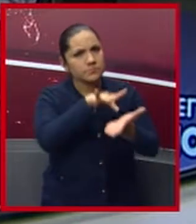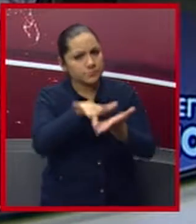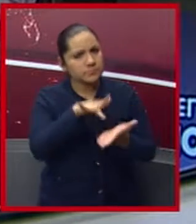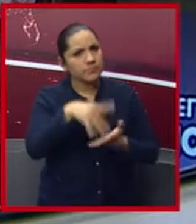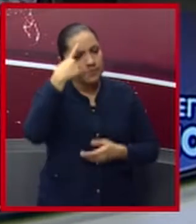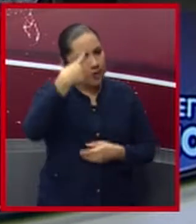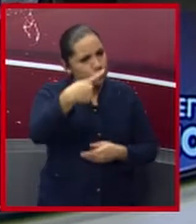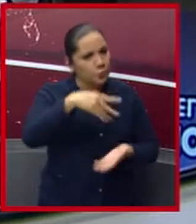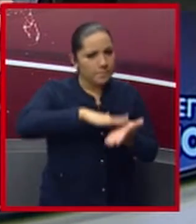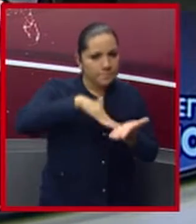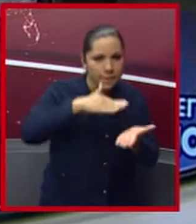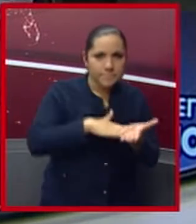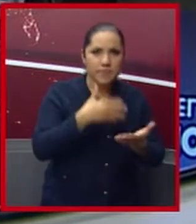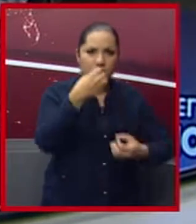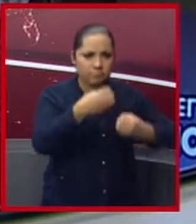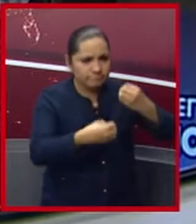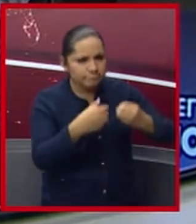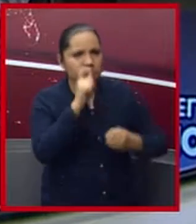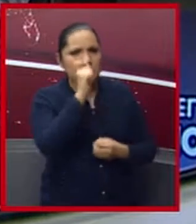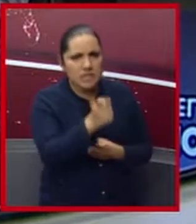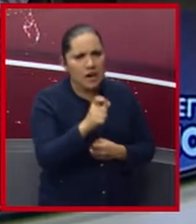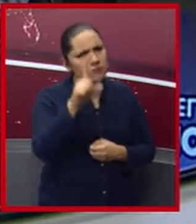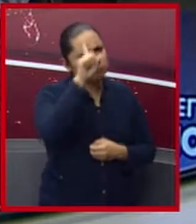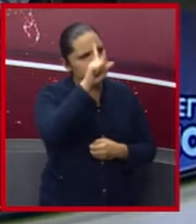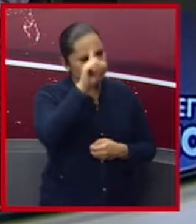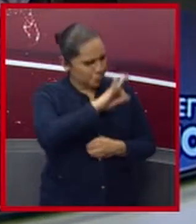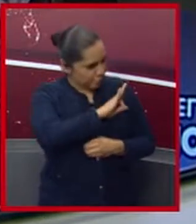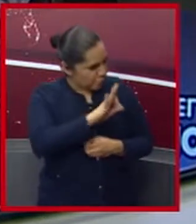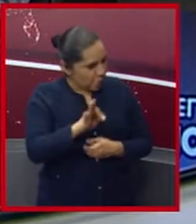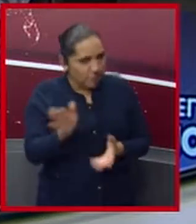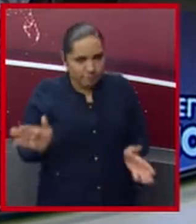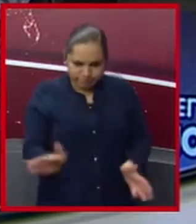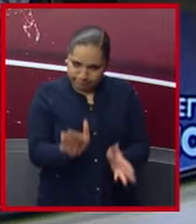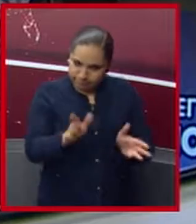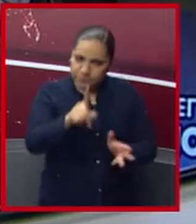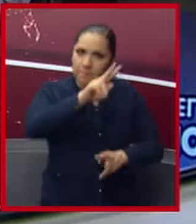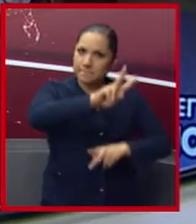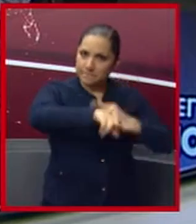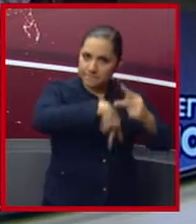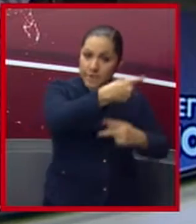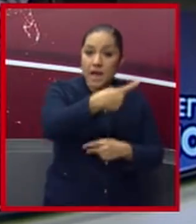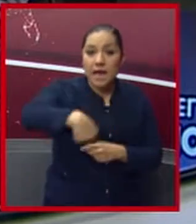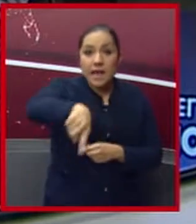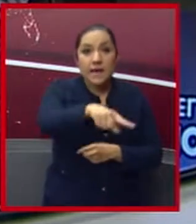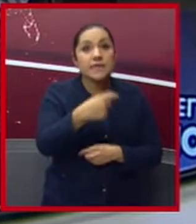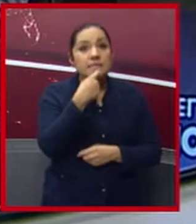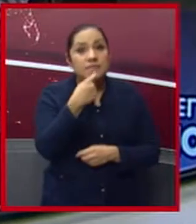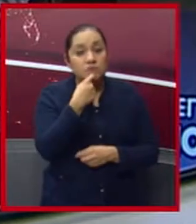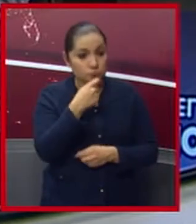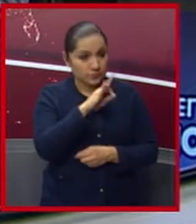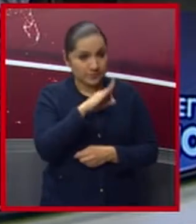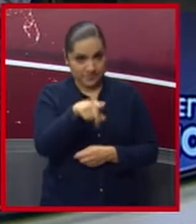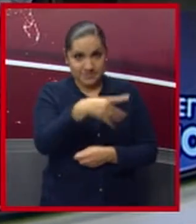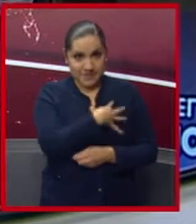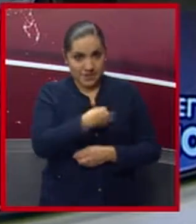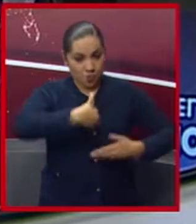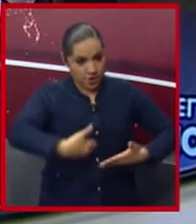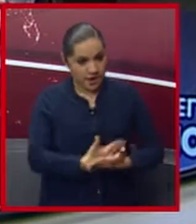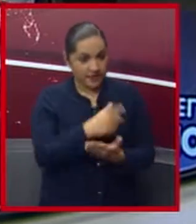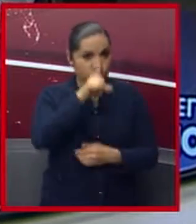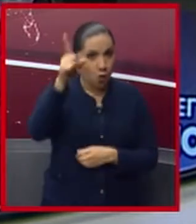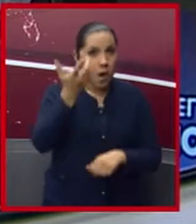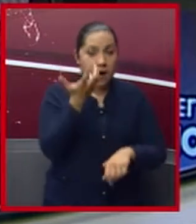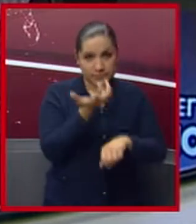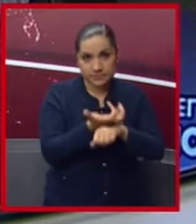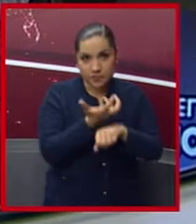en los Estados Unidos, que vayan y registren a los niños que si nacieron allá en Estados Unidos,